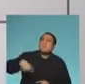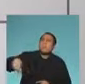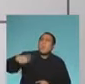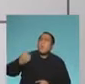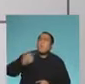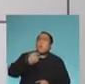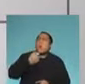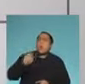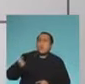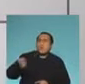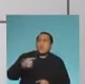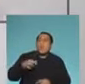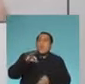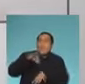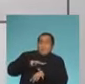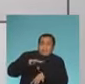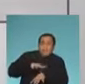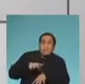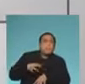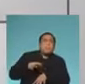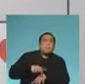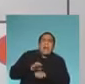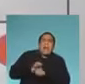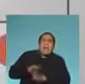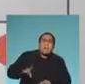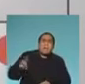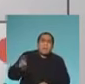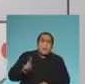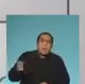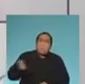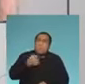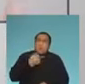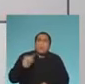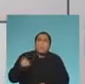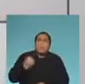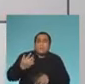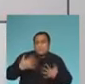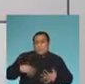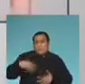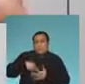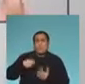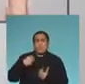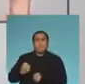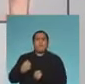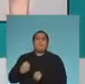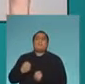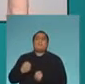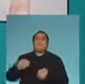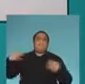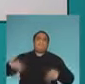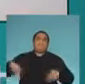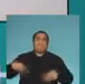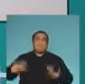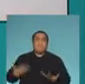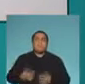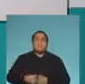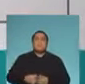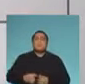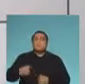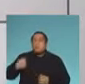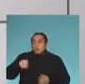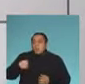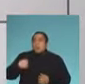poco afectadas con enfermedades, con una enfermedad grave. ¿Por qué? Porque tiene su sistema inmune todavía en condiciones. Por eso,